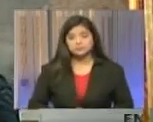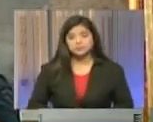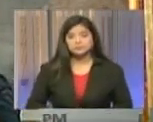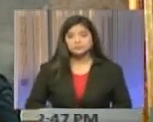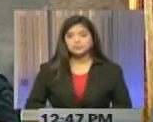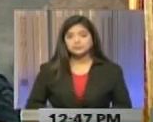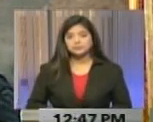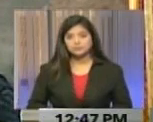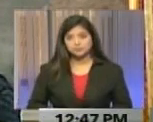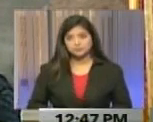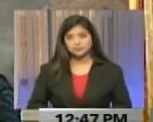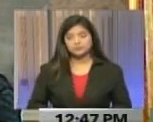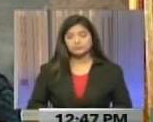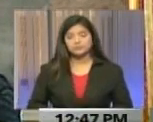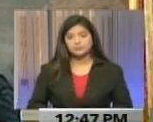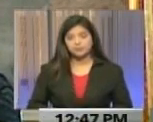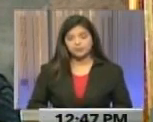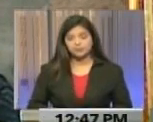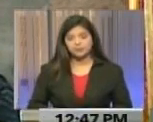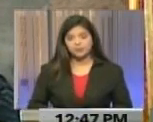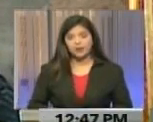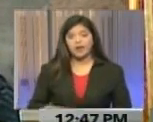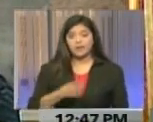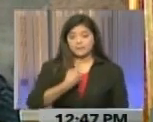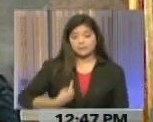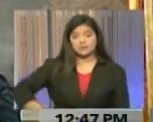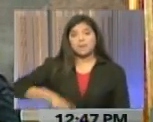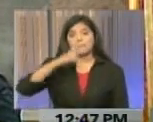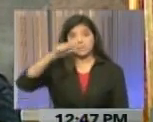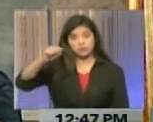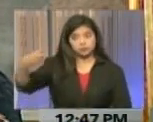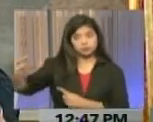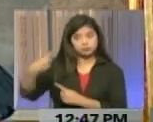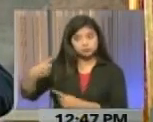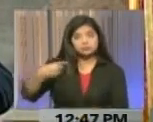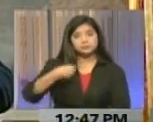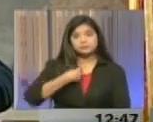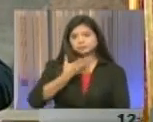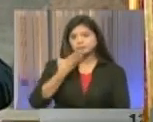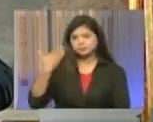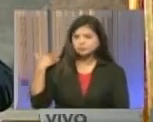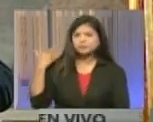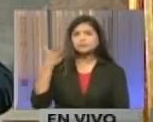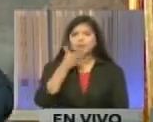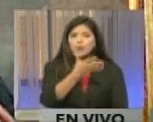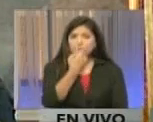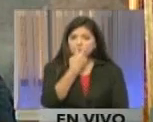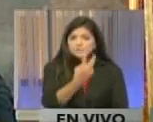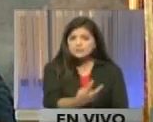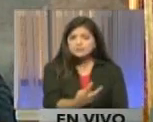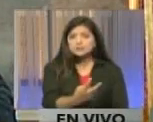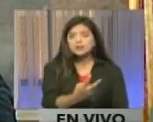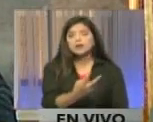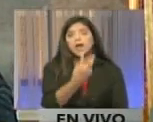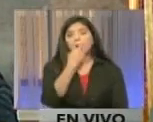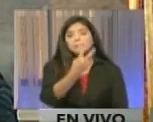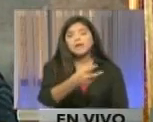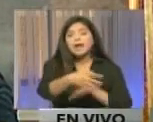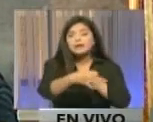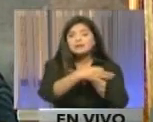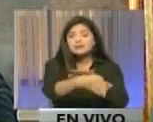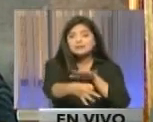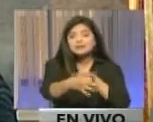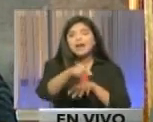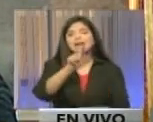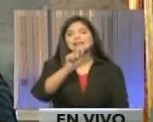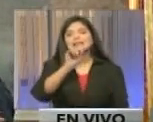es cumpliendo una indicación del presidente Nicolás Maduro, quien en su reciente visita a la isla de Trinidad